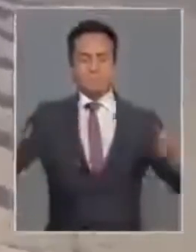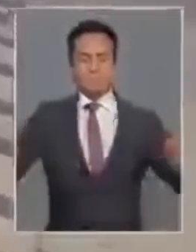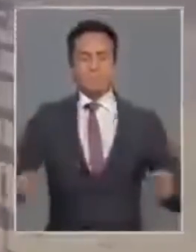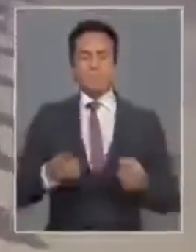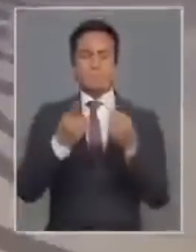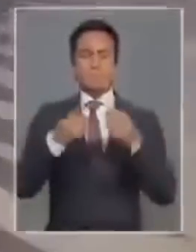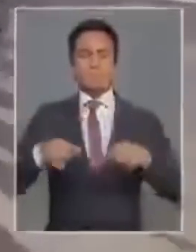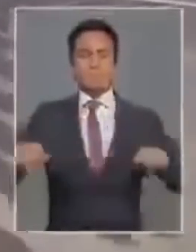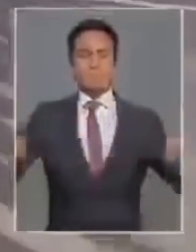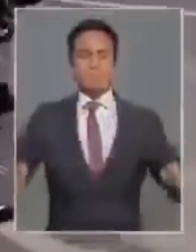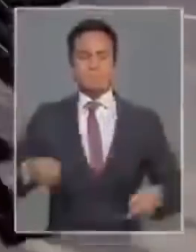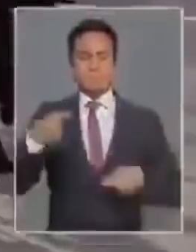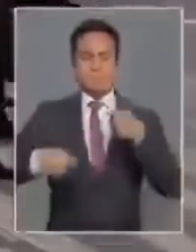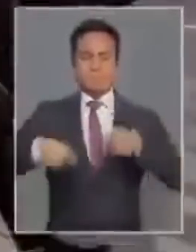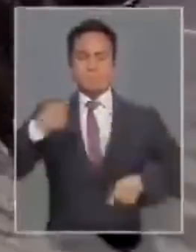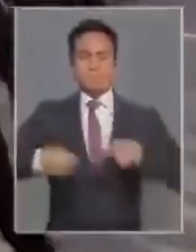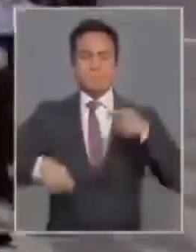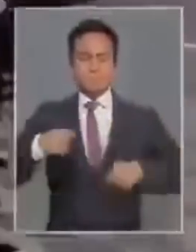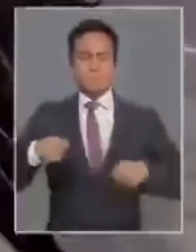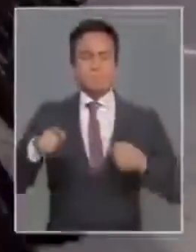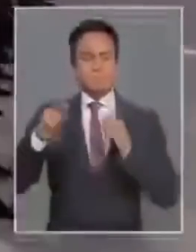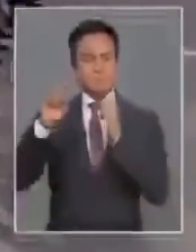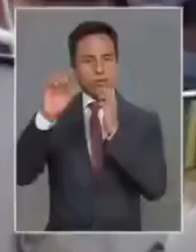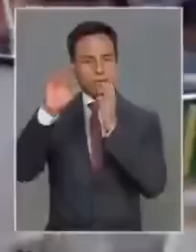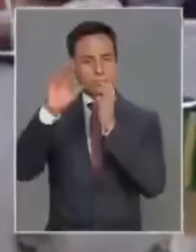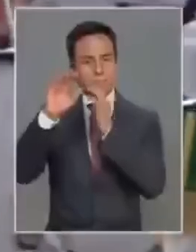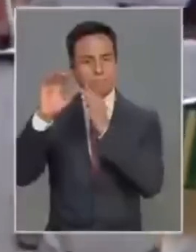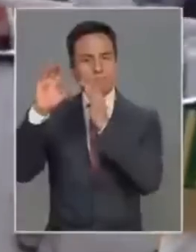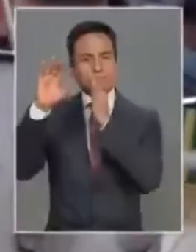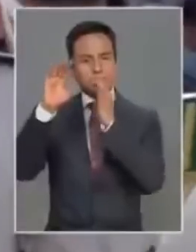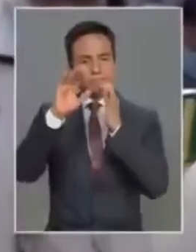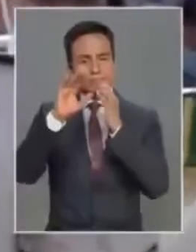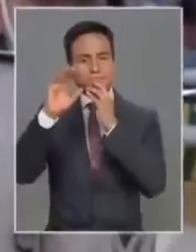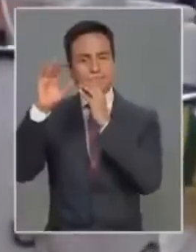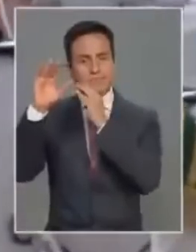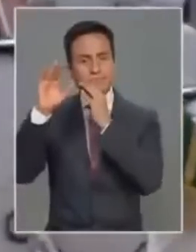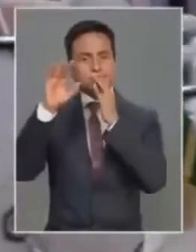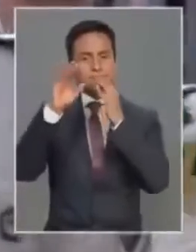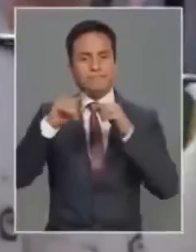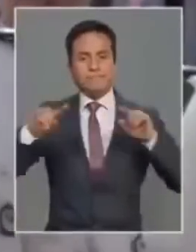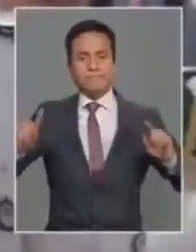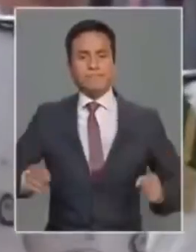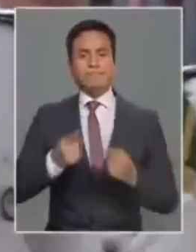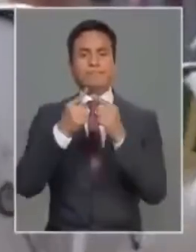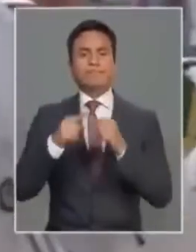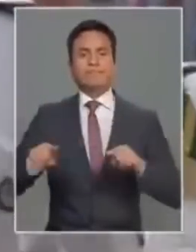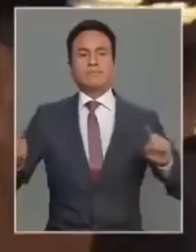A ellos les está dando espacio a que los otros todavía vengan y salgan y cierren ya.